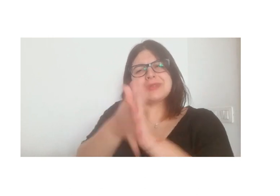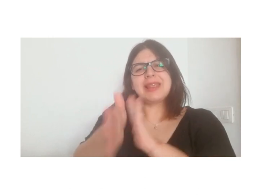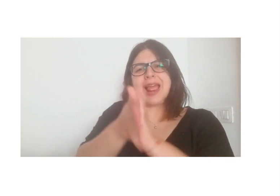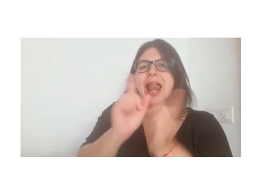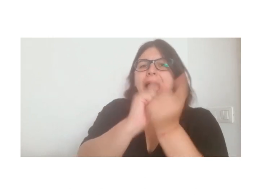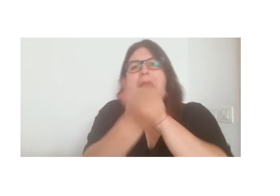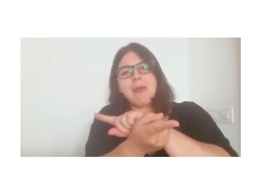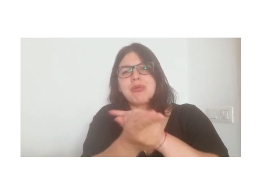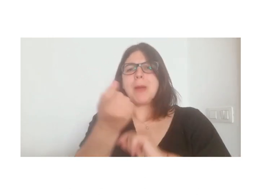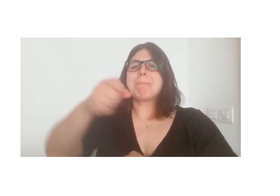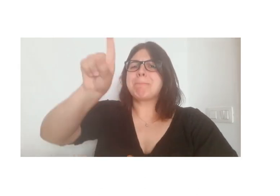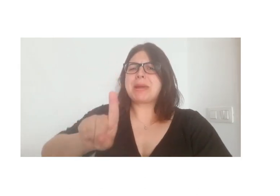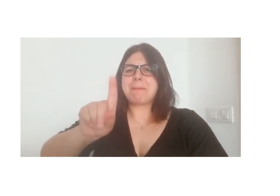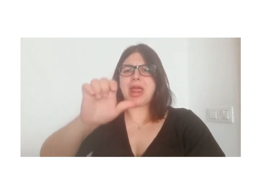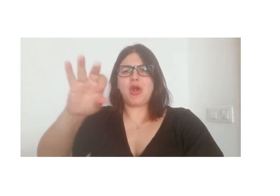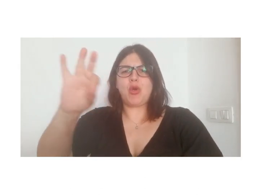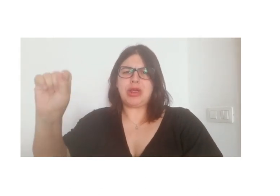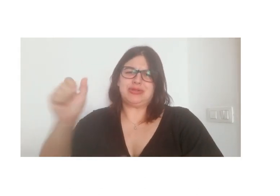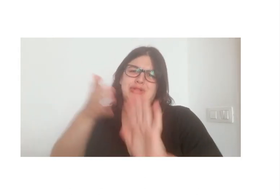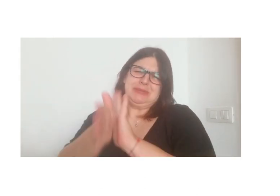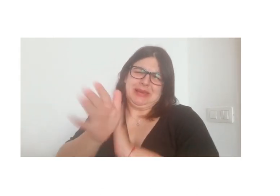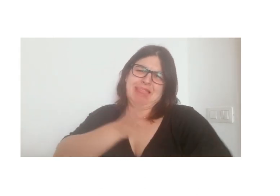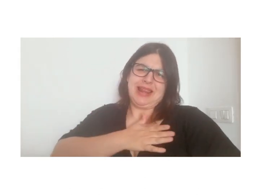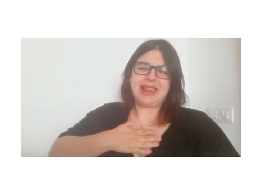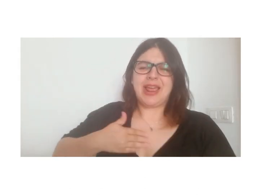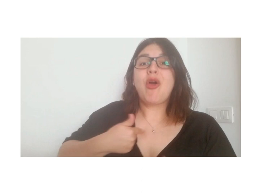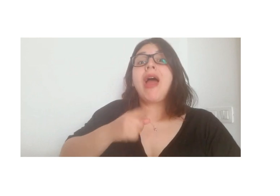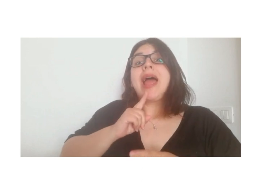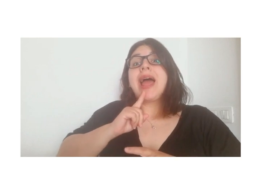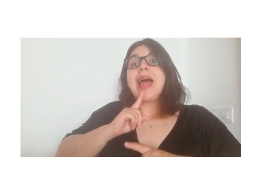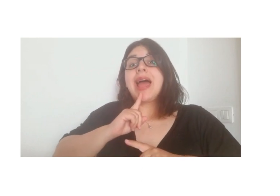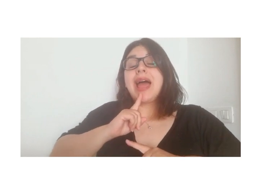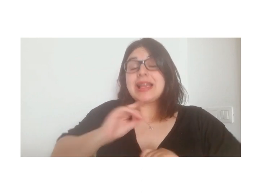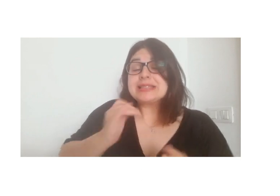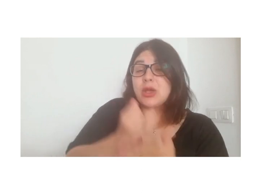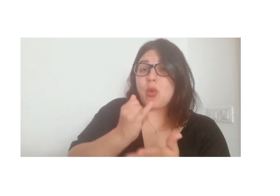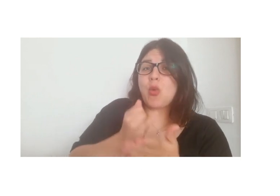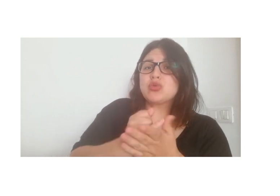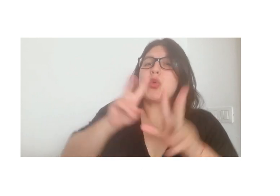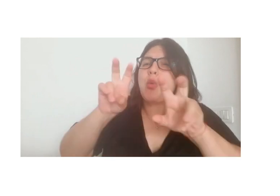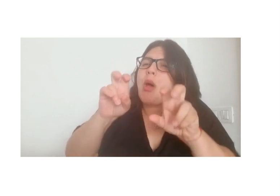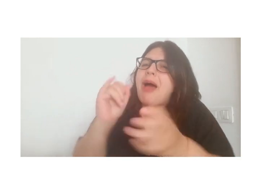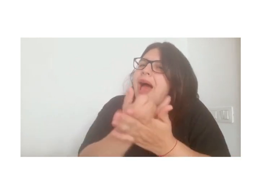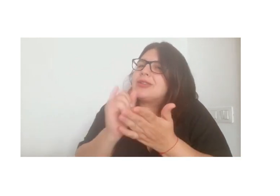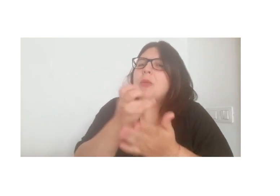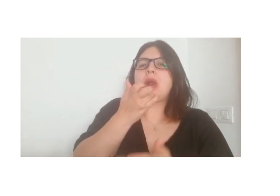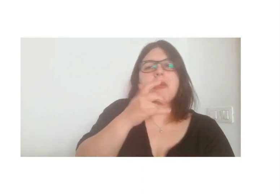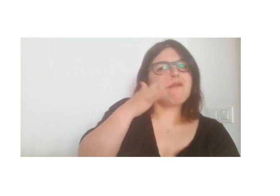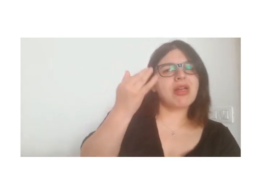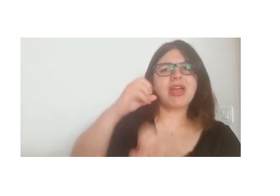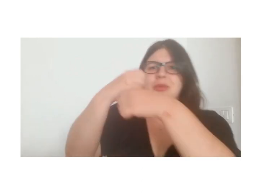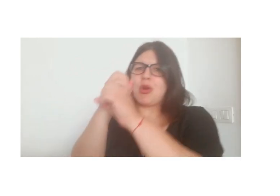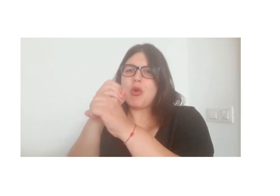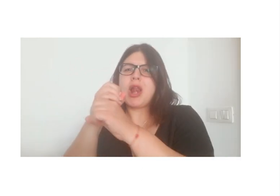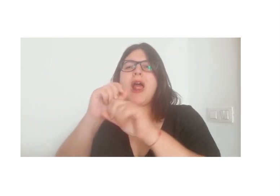a primero de la ESO. Este curso se os van a presentar nuevas materias, por ejemplo, francés y